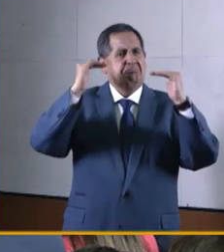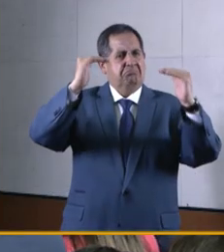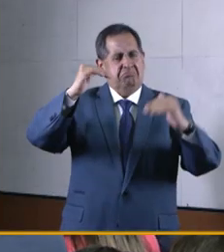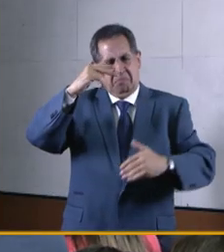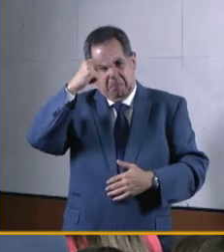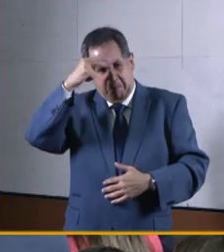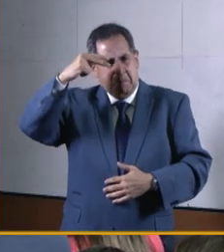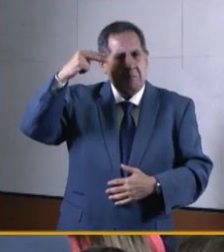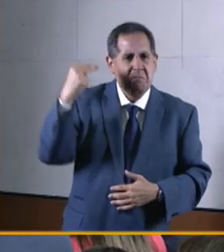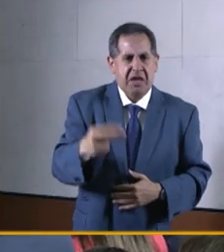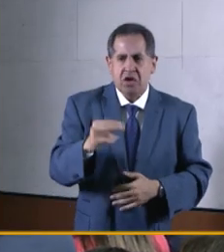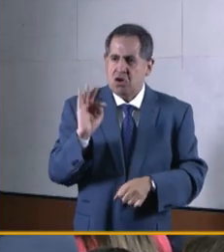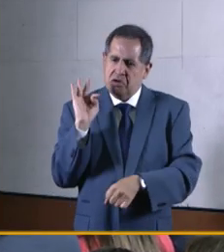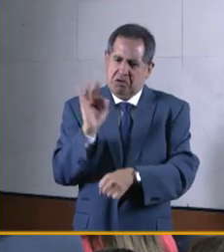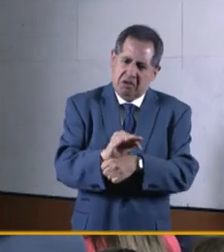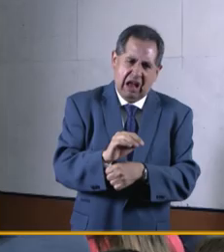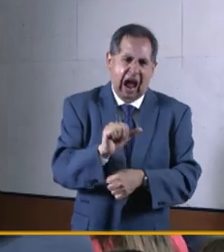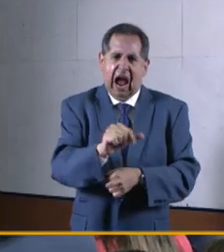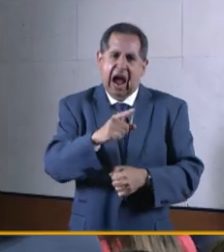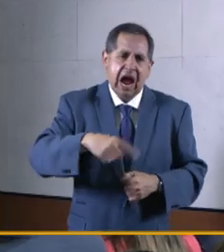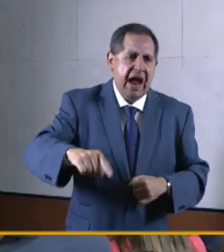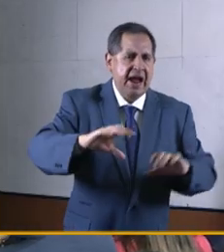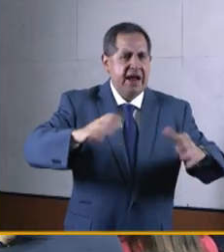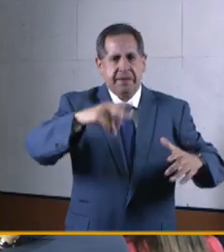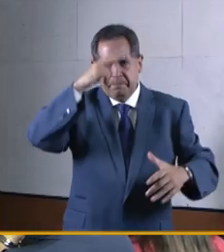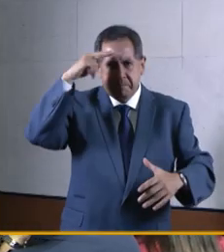méxico y para los mexicanos